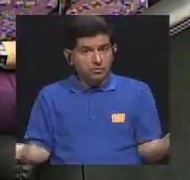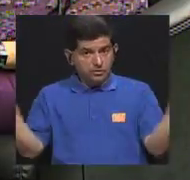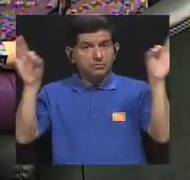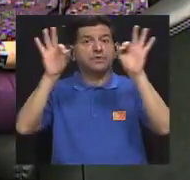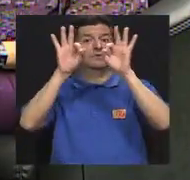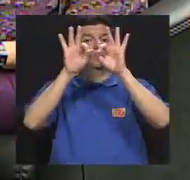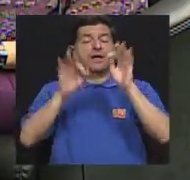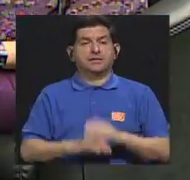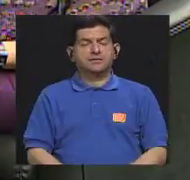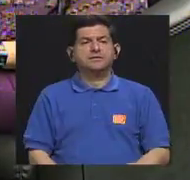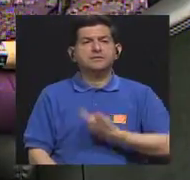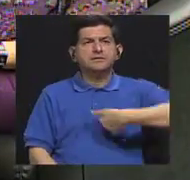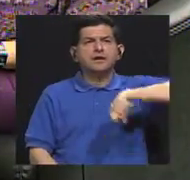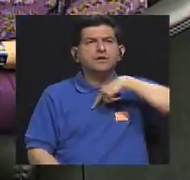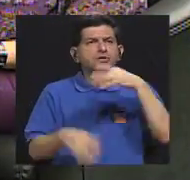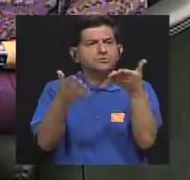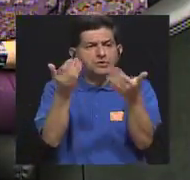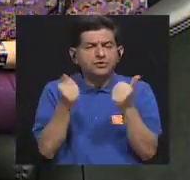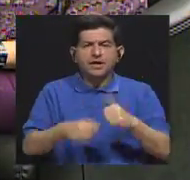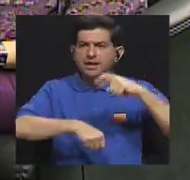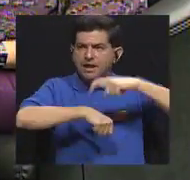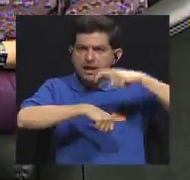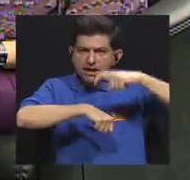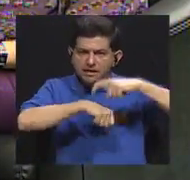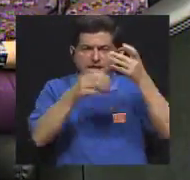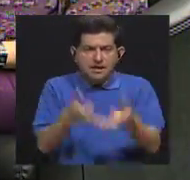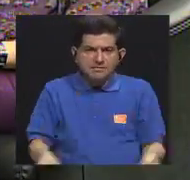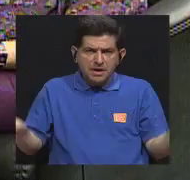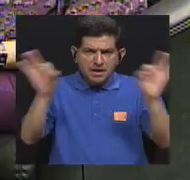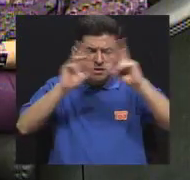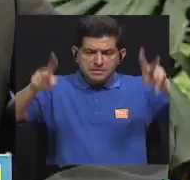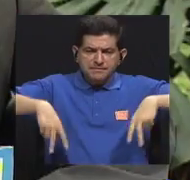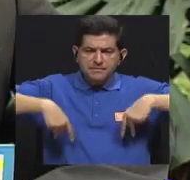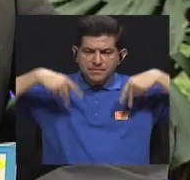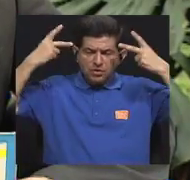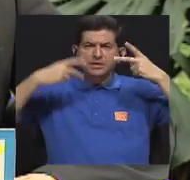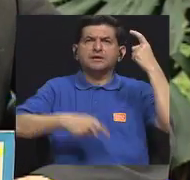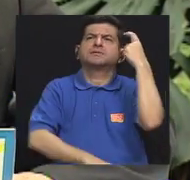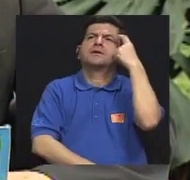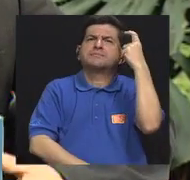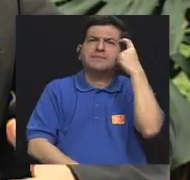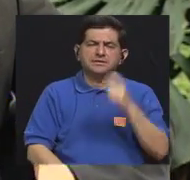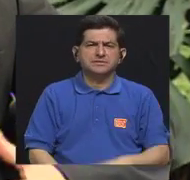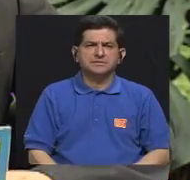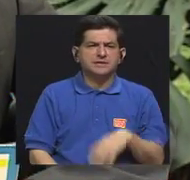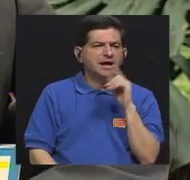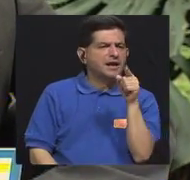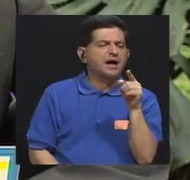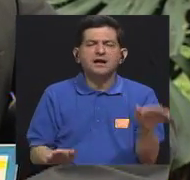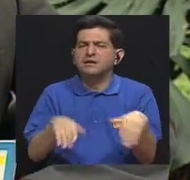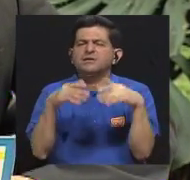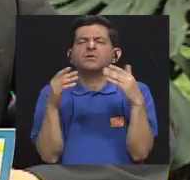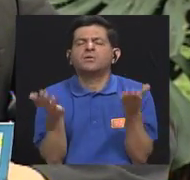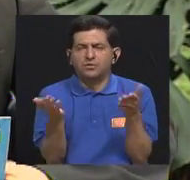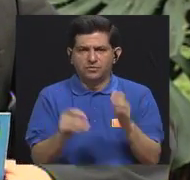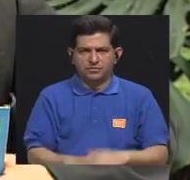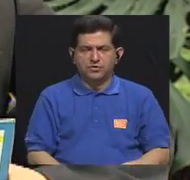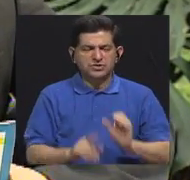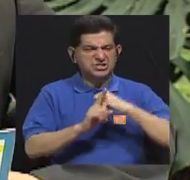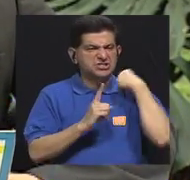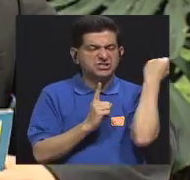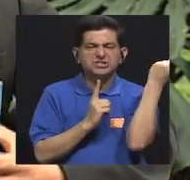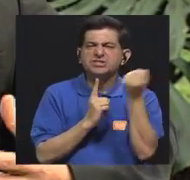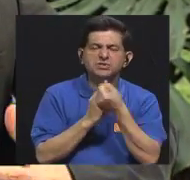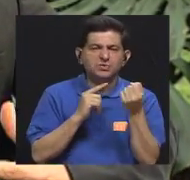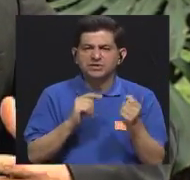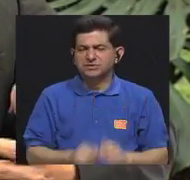importante, cuando queremos llegar a esa etapa tan trascendental en nuestras vidas, pensar cómo queremos llegar a ella, ¿verdad? Y en qué